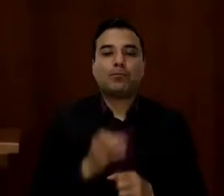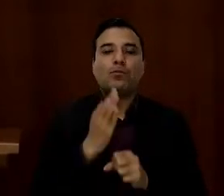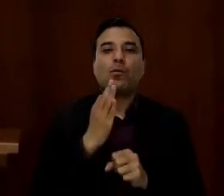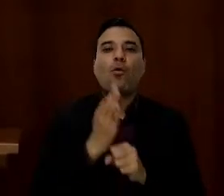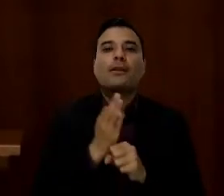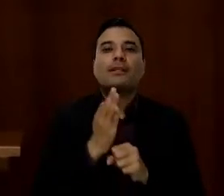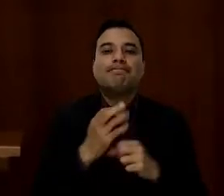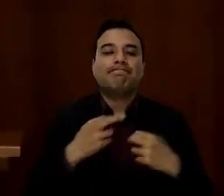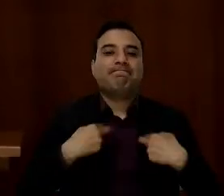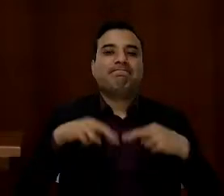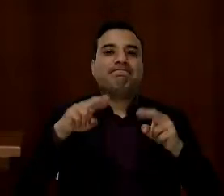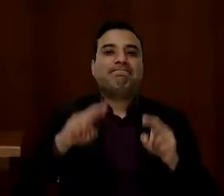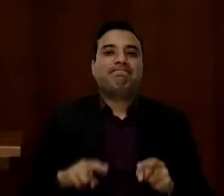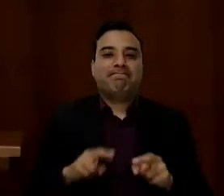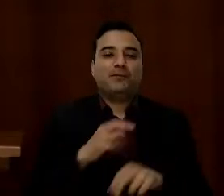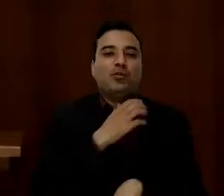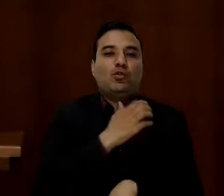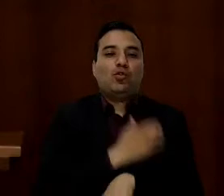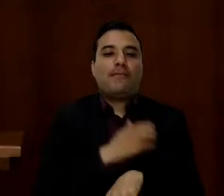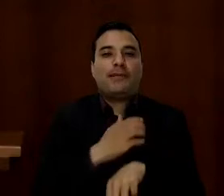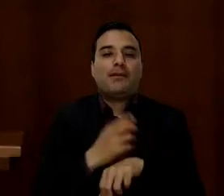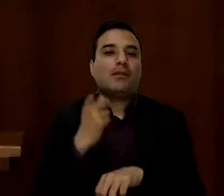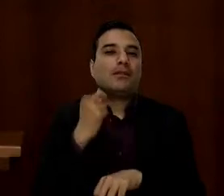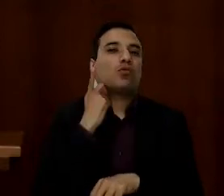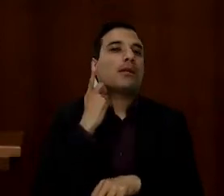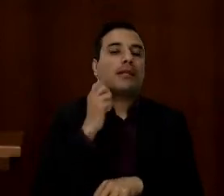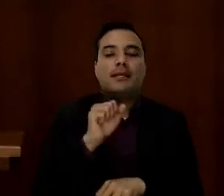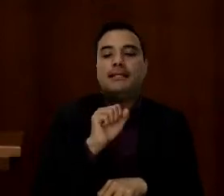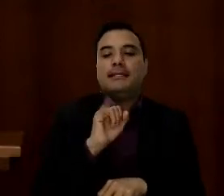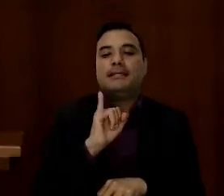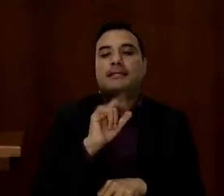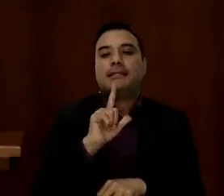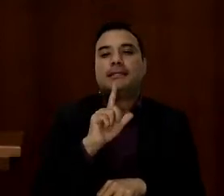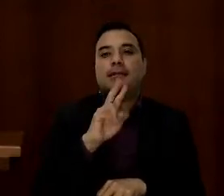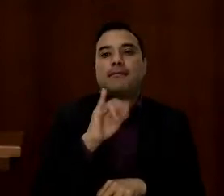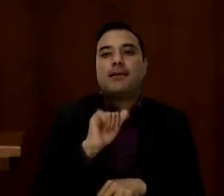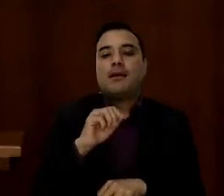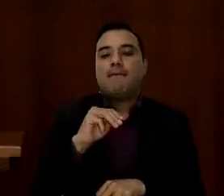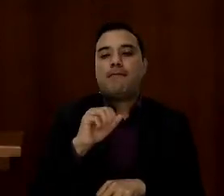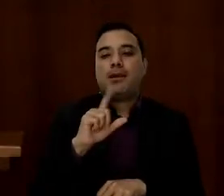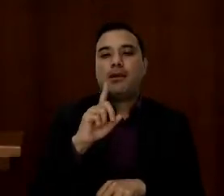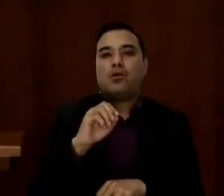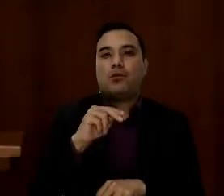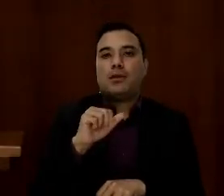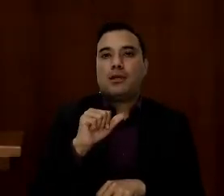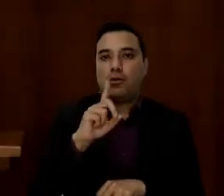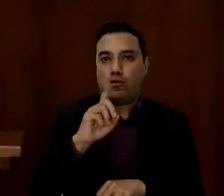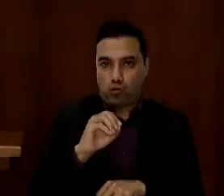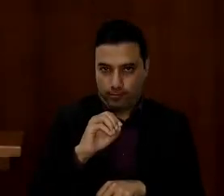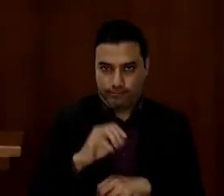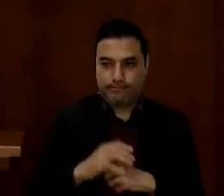Hablaré en esta ocasión a nombre de mi compañera diputada Silvia Maldonado.